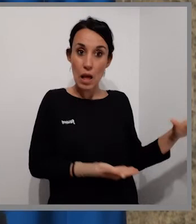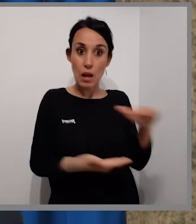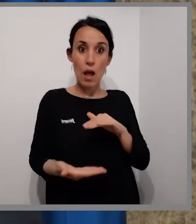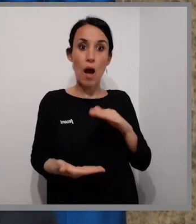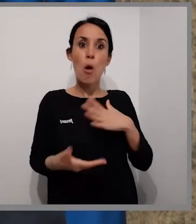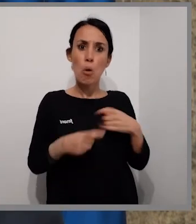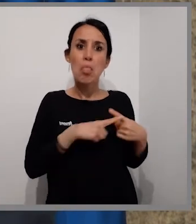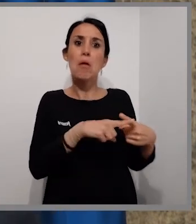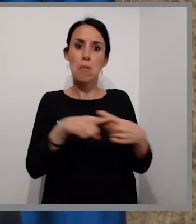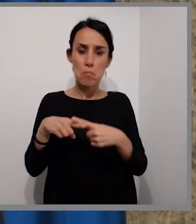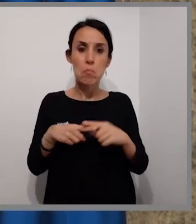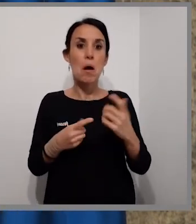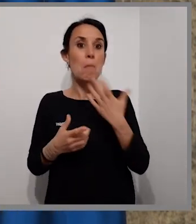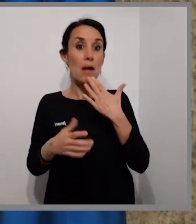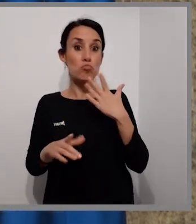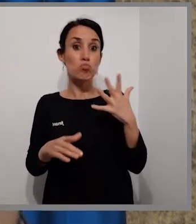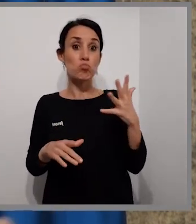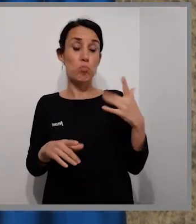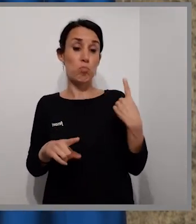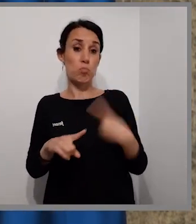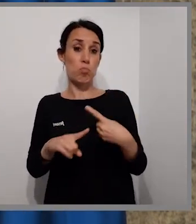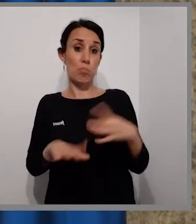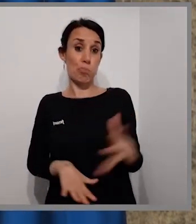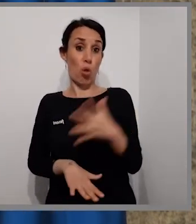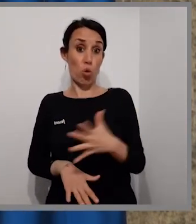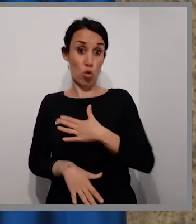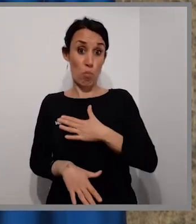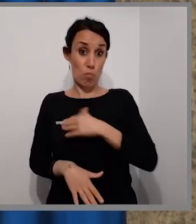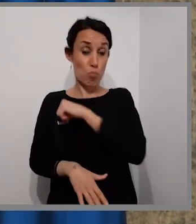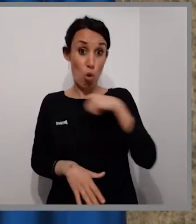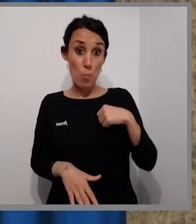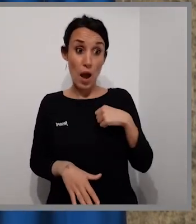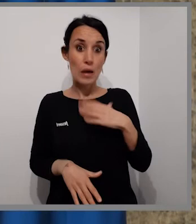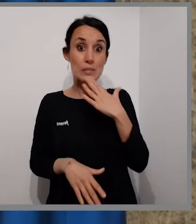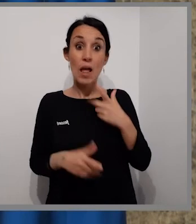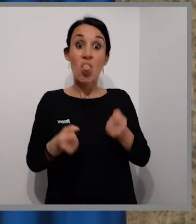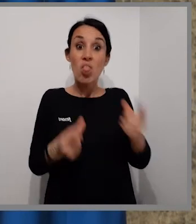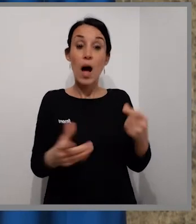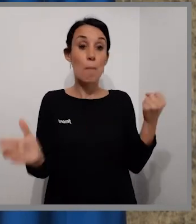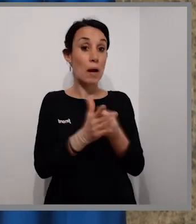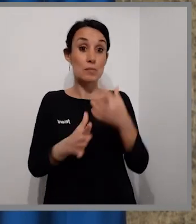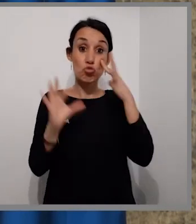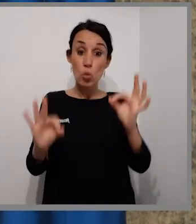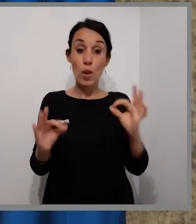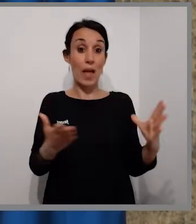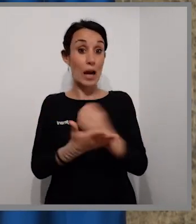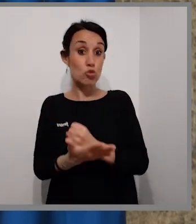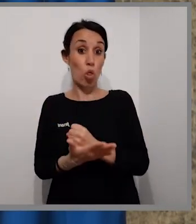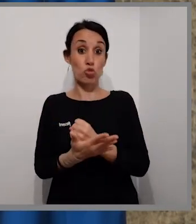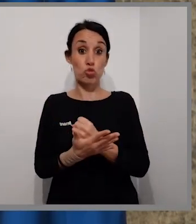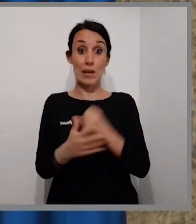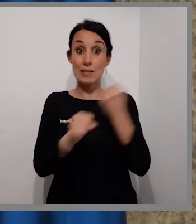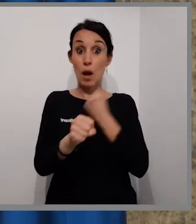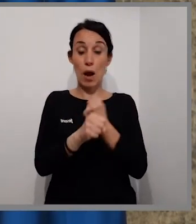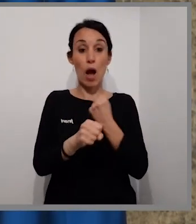llegar mañana y el que podamos ir consiguiendo de producción propia, lo que queremos es desde luego llegar a darle la mayor seguridad a